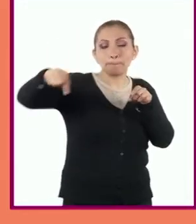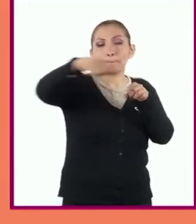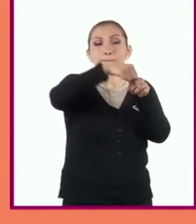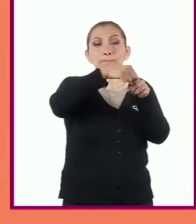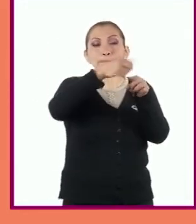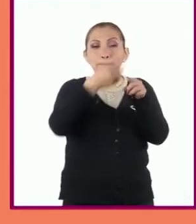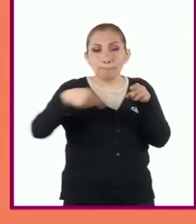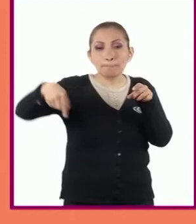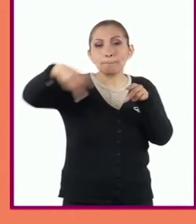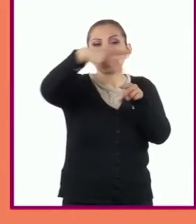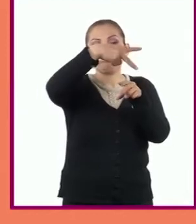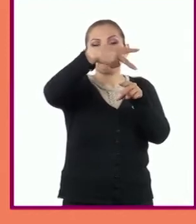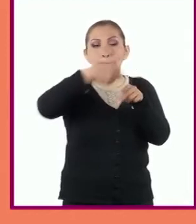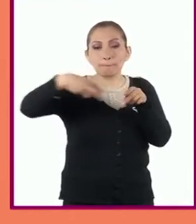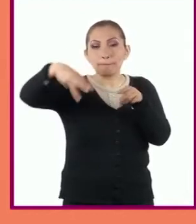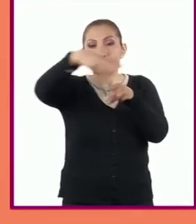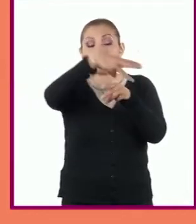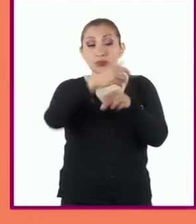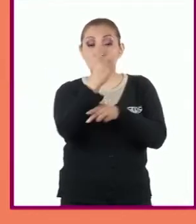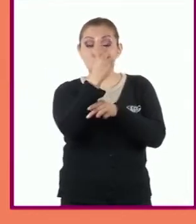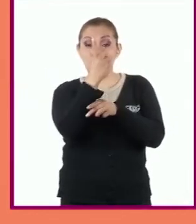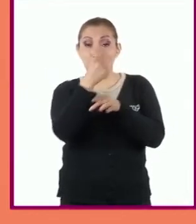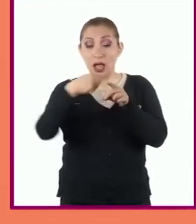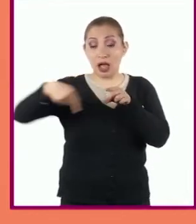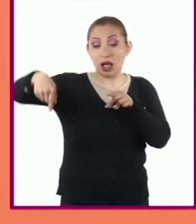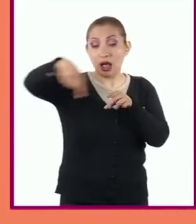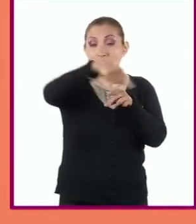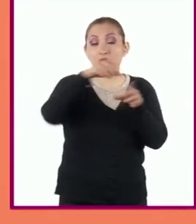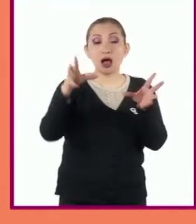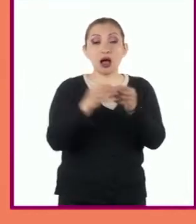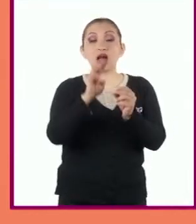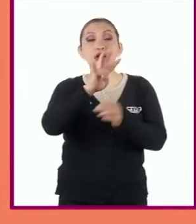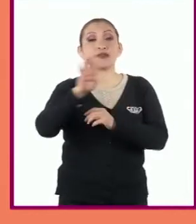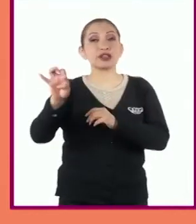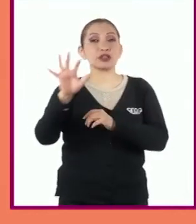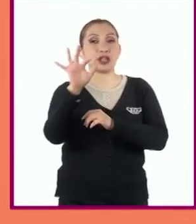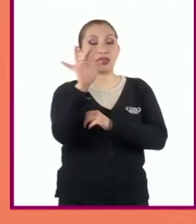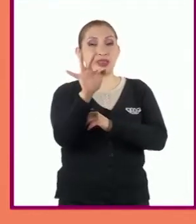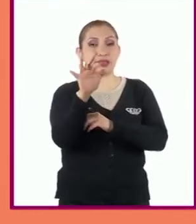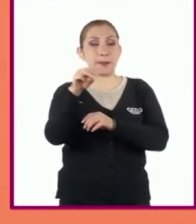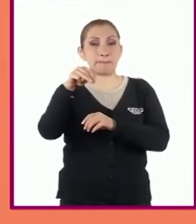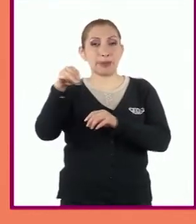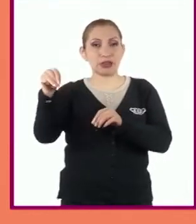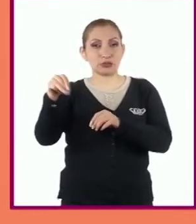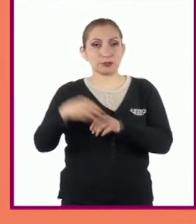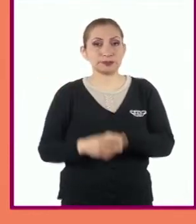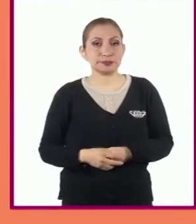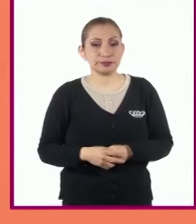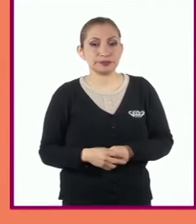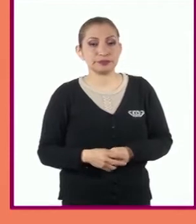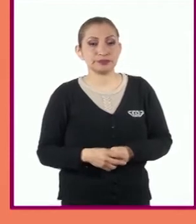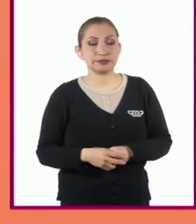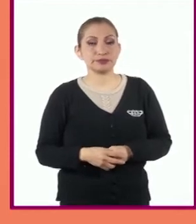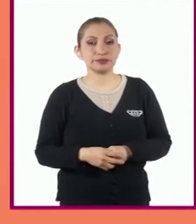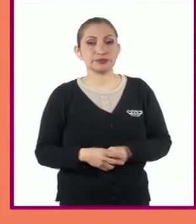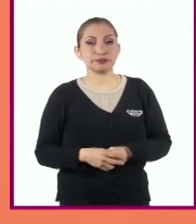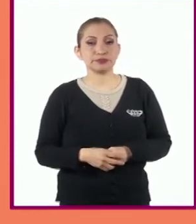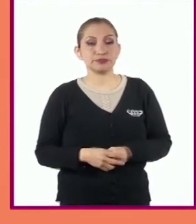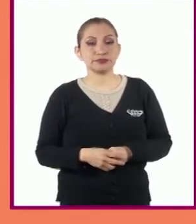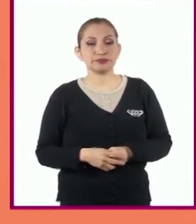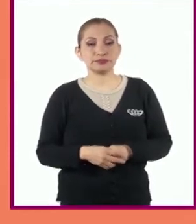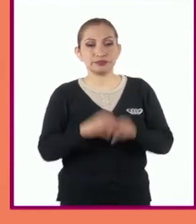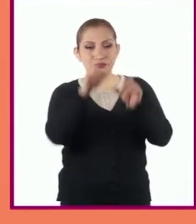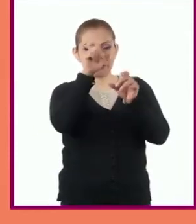vueltas. A una vuelta le corresponden 950 metros. En la